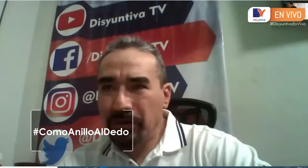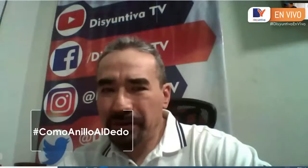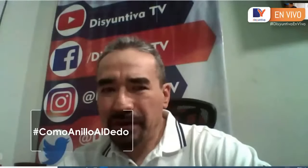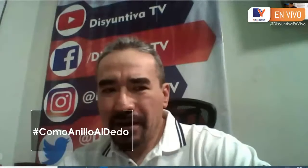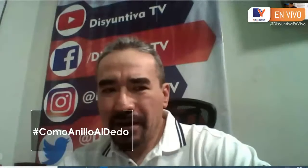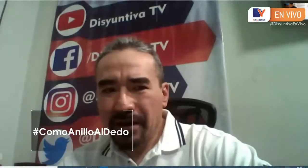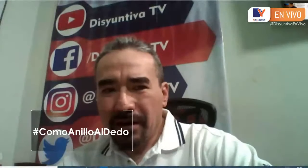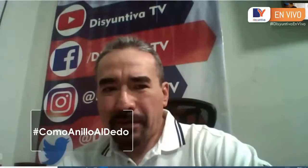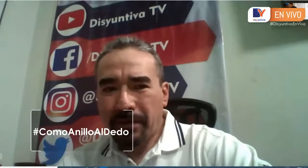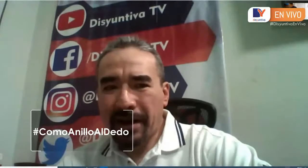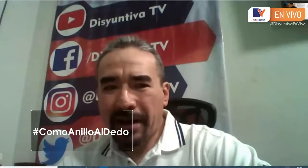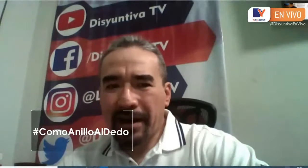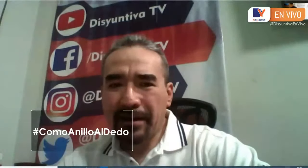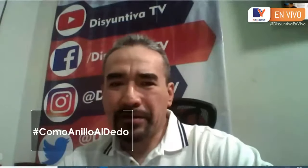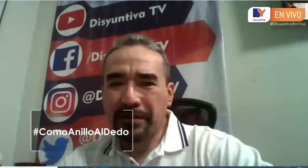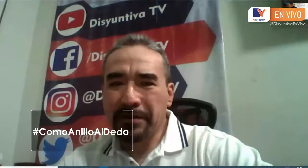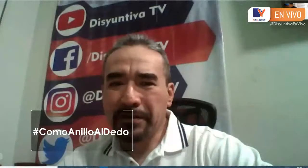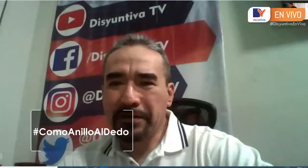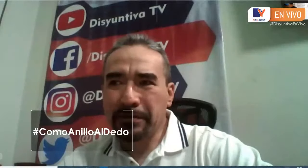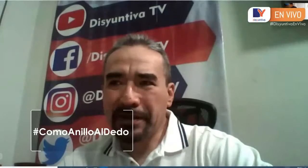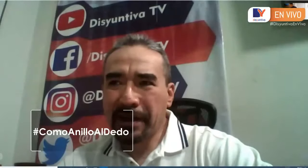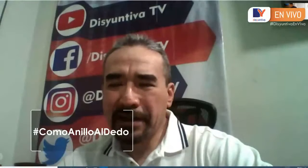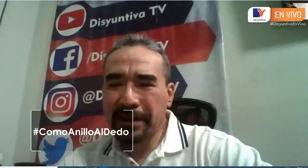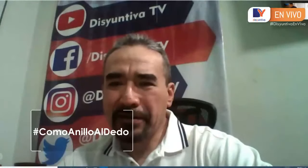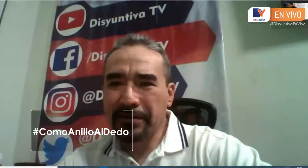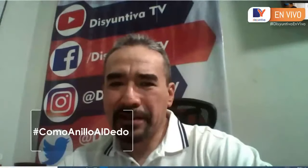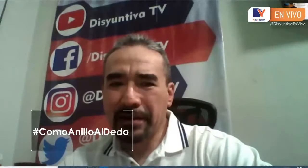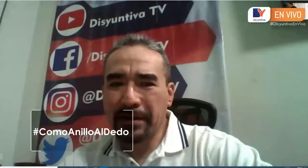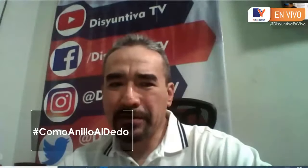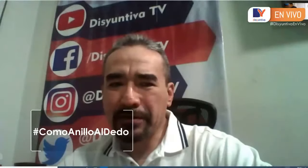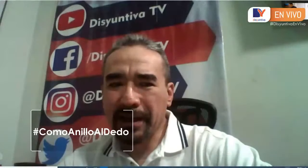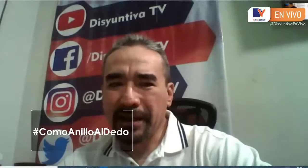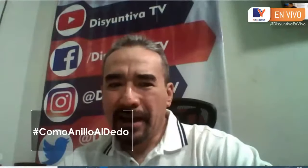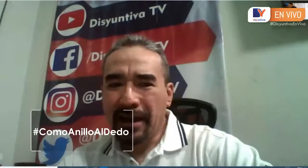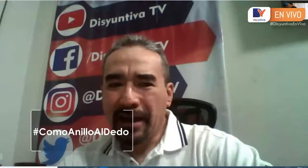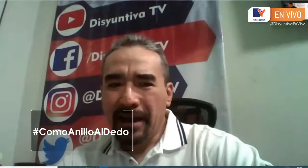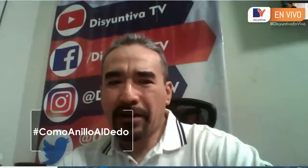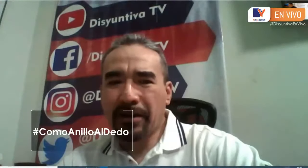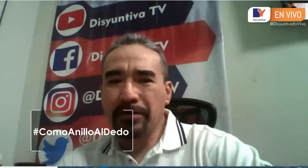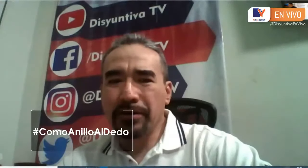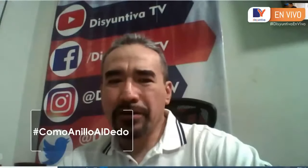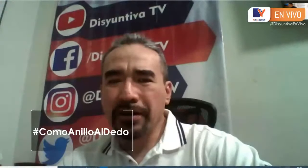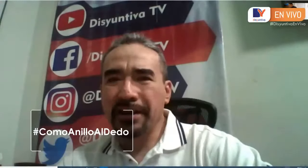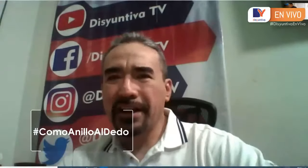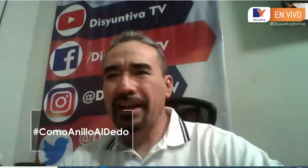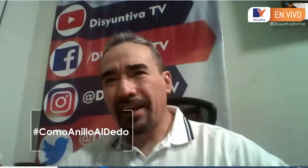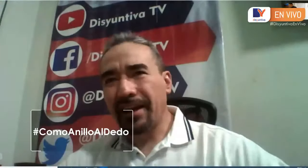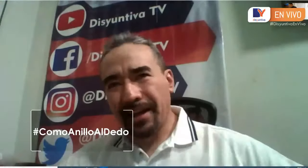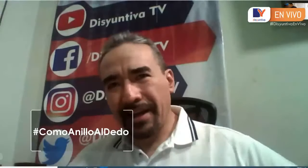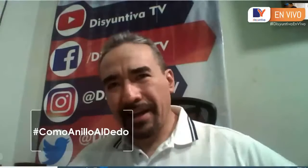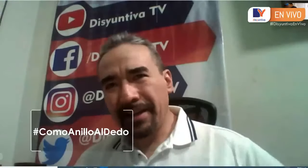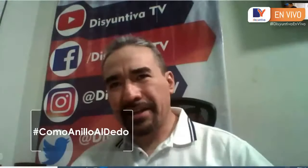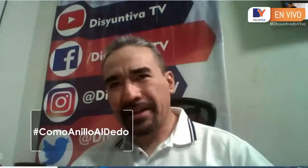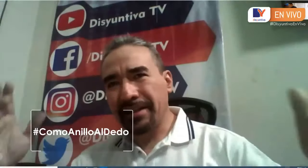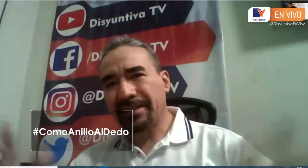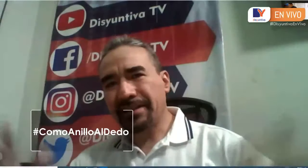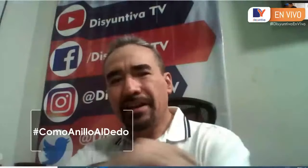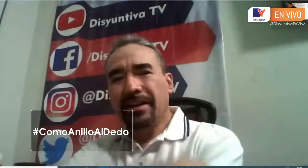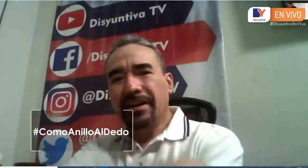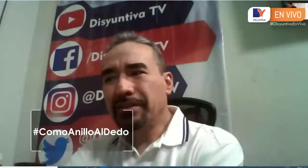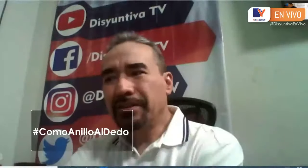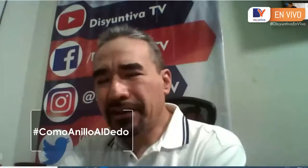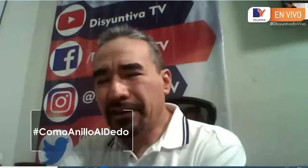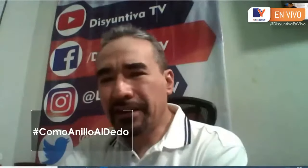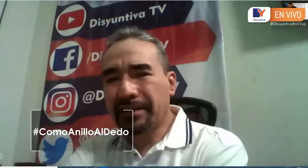para los defensores más aguerridos de este personal la conclusión general ayer en redes con